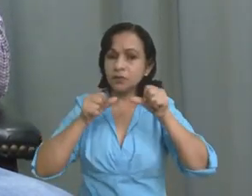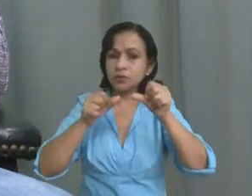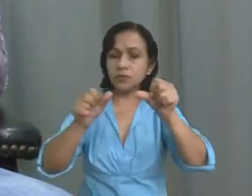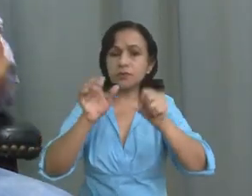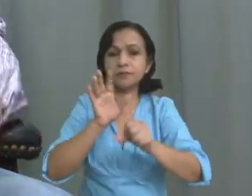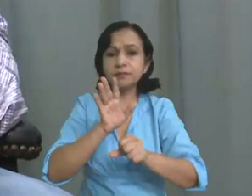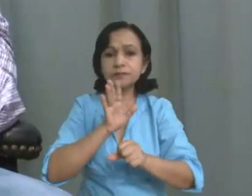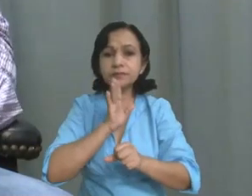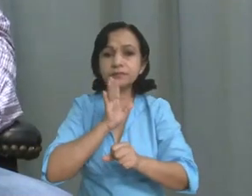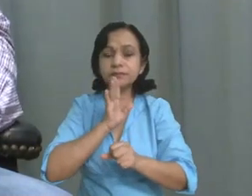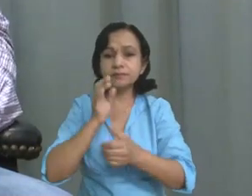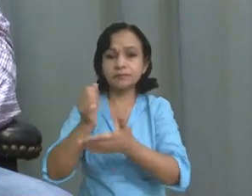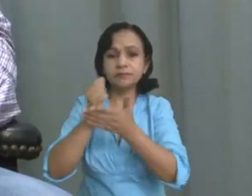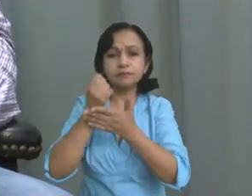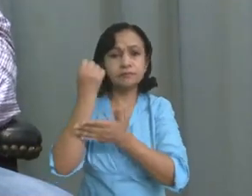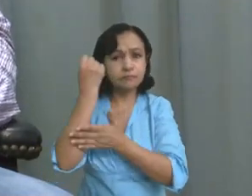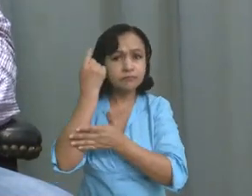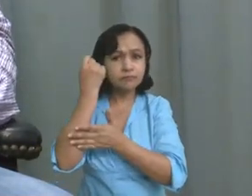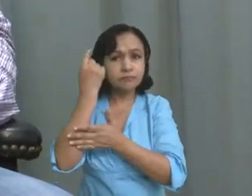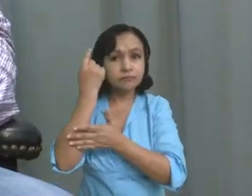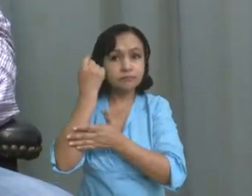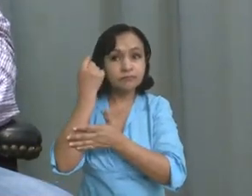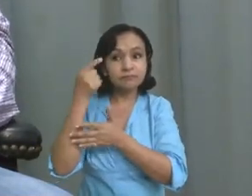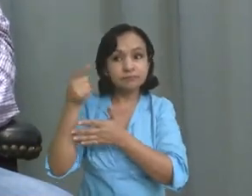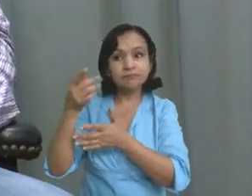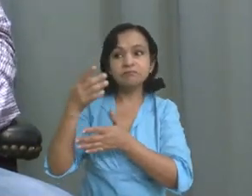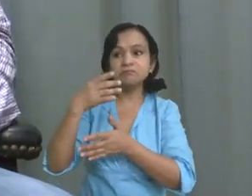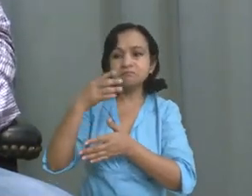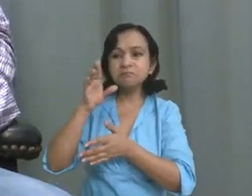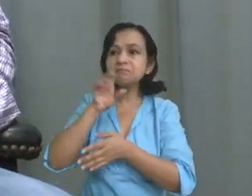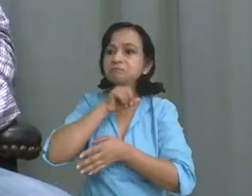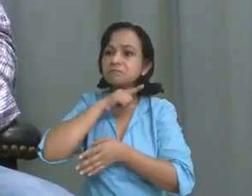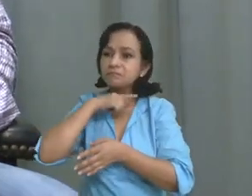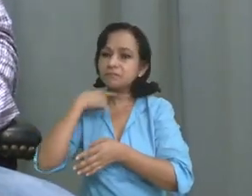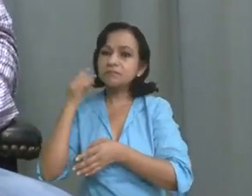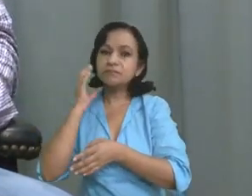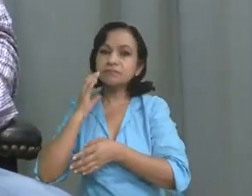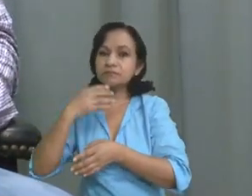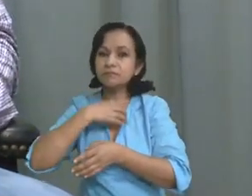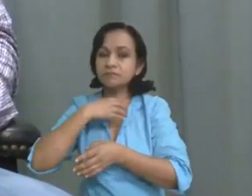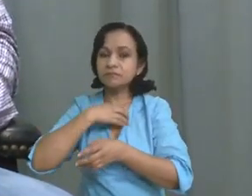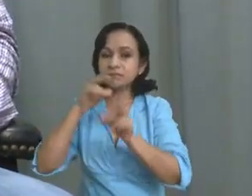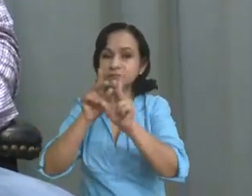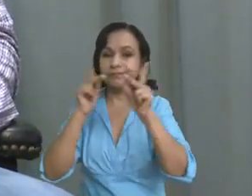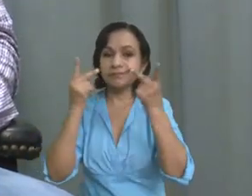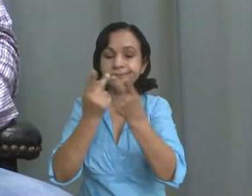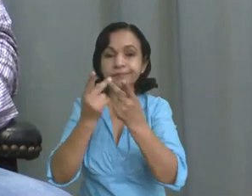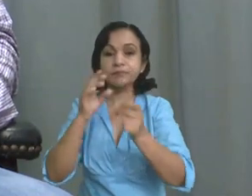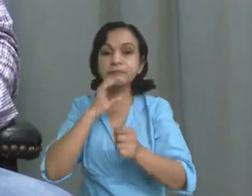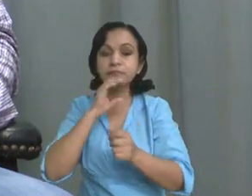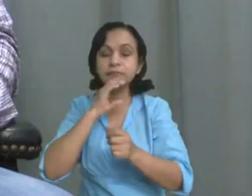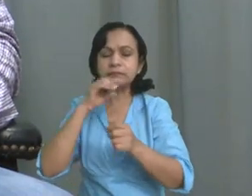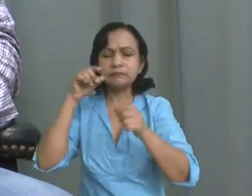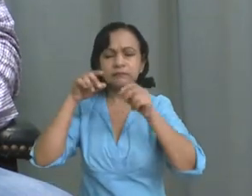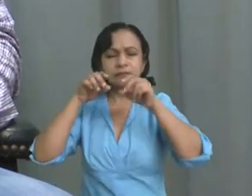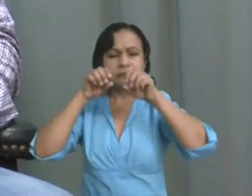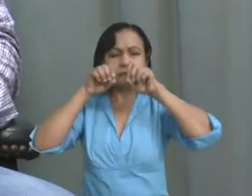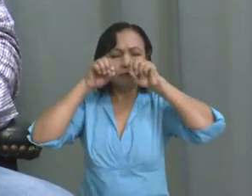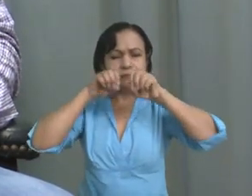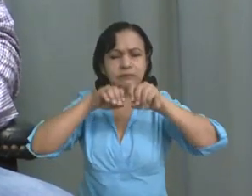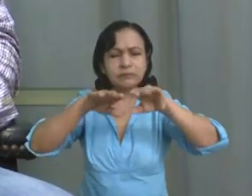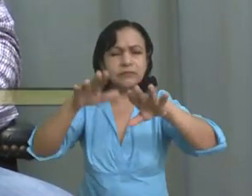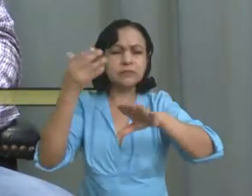conversación que nos ayuda a entender de primera mano y a viva voz la solidaridad del pueblo cubano ante la pandemia del coronavirus, pero también